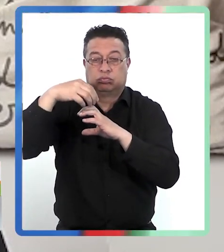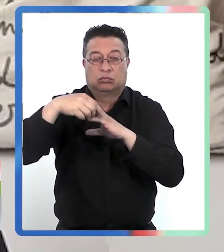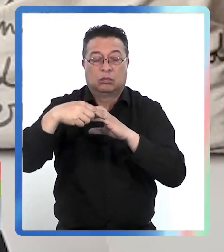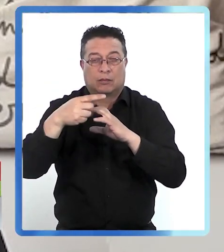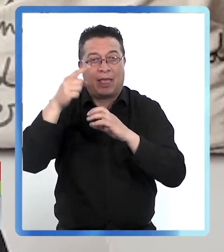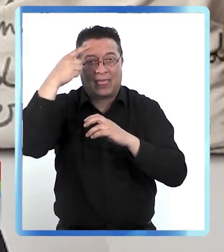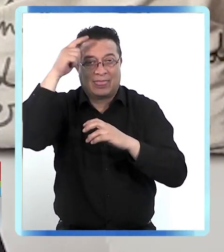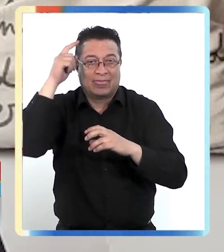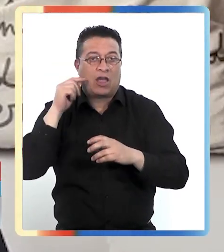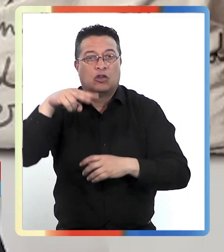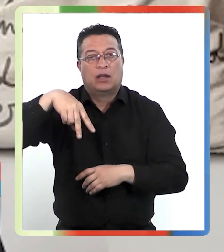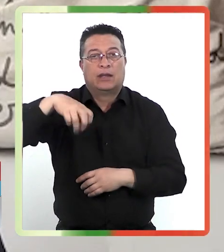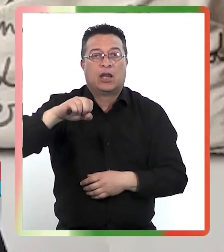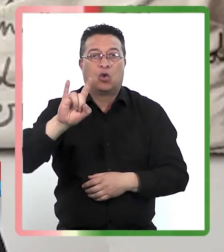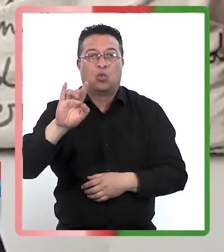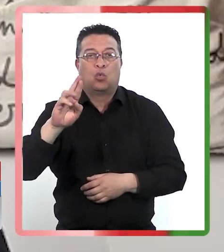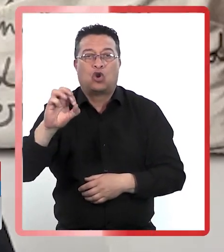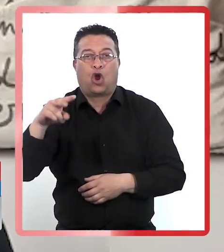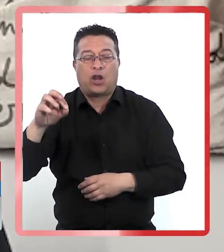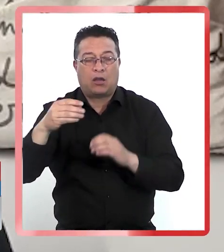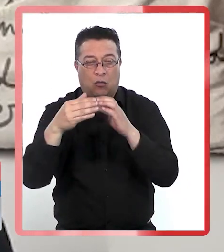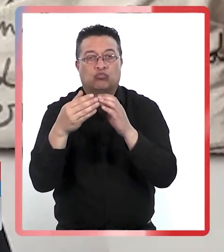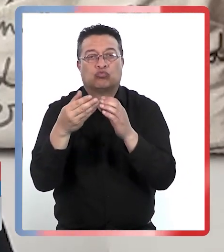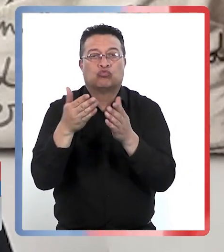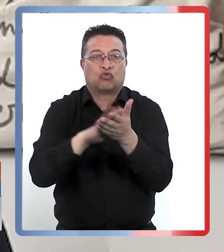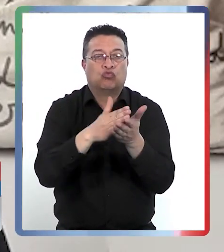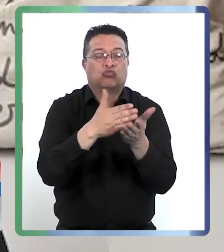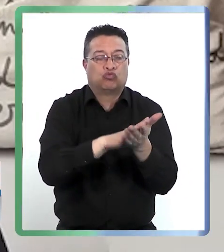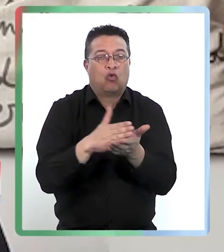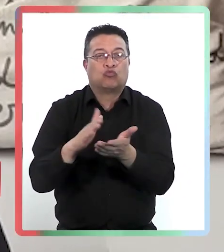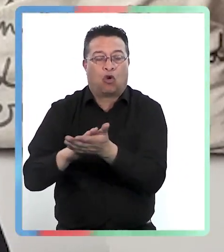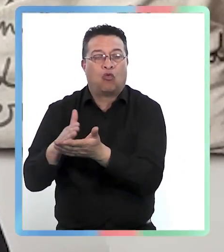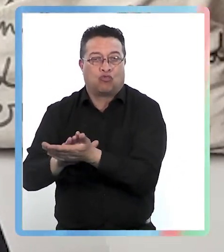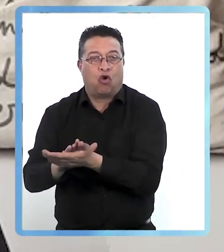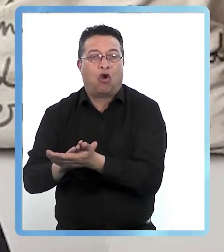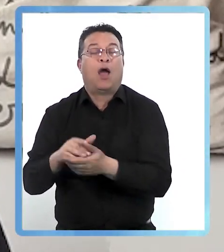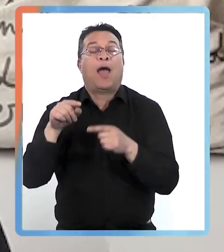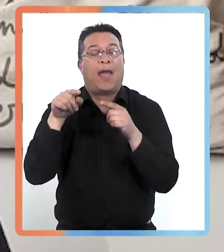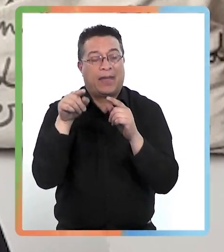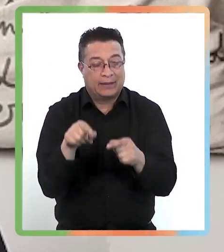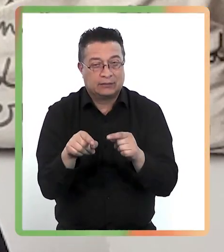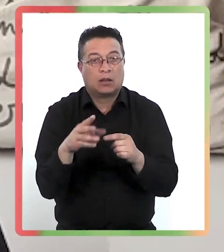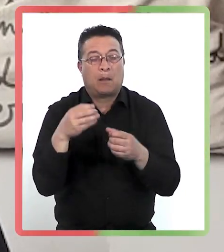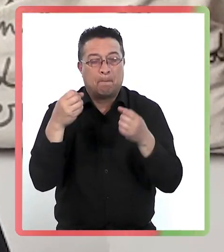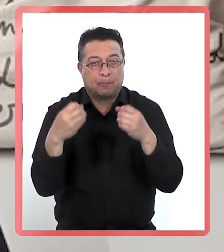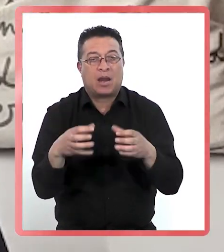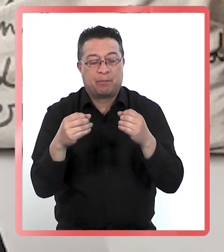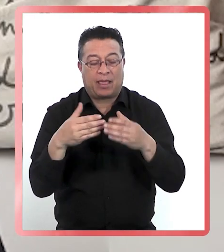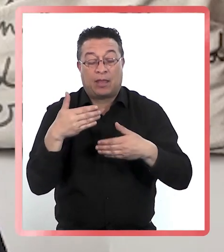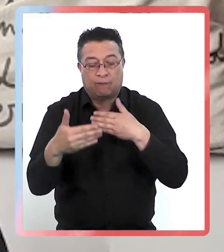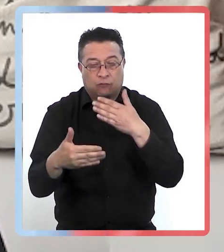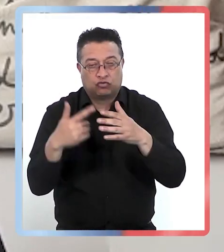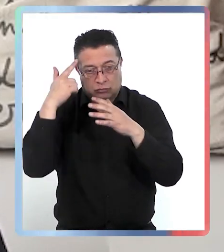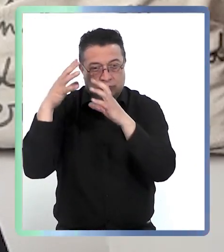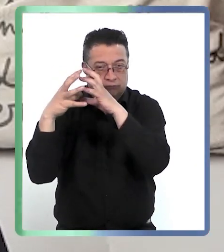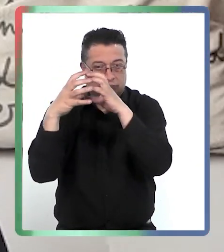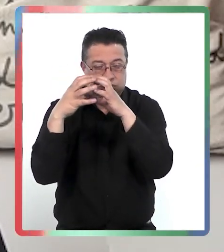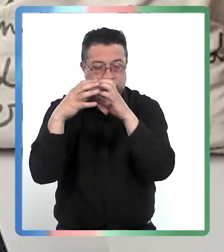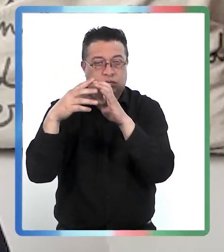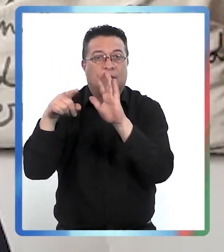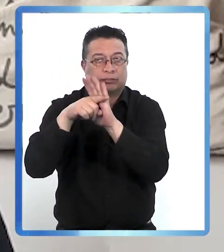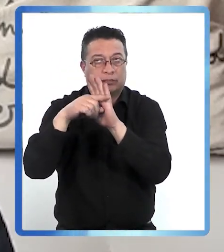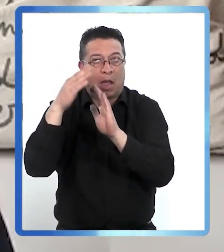en nuestro cerebro empiezan a dañar neuronas y esas neuronas empiezan a morirse y por lo tanto vamos perdiendo funciones de nuestro